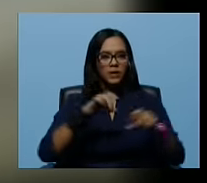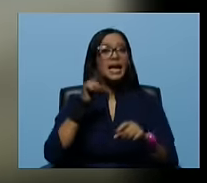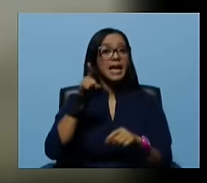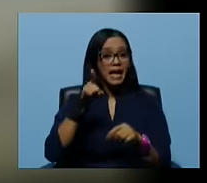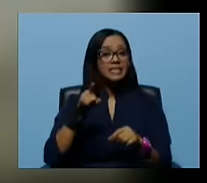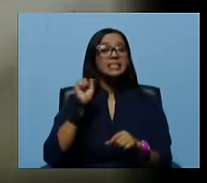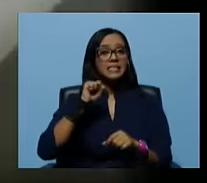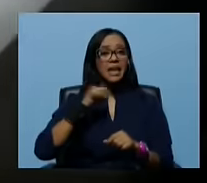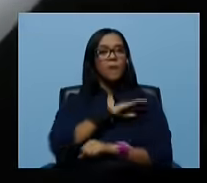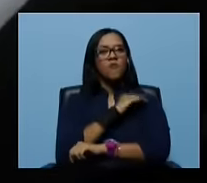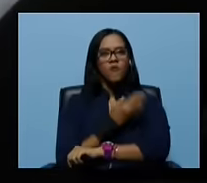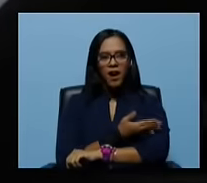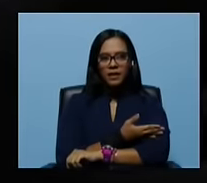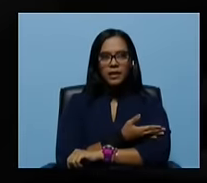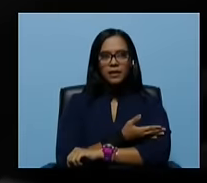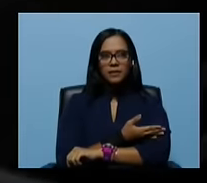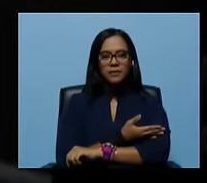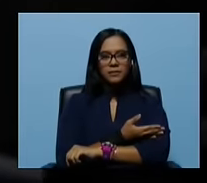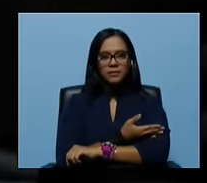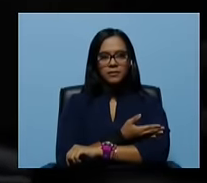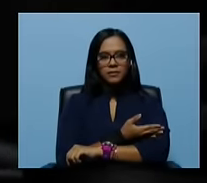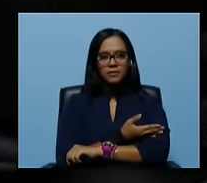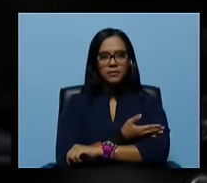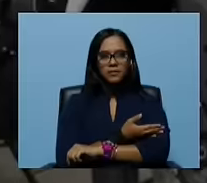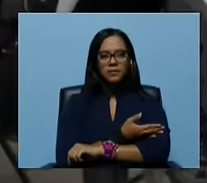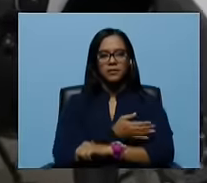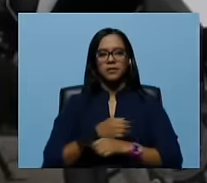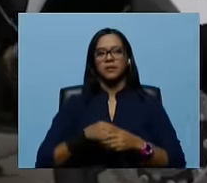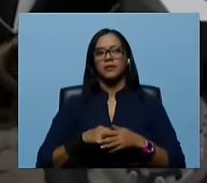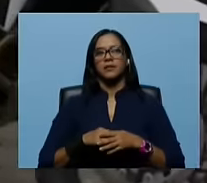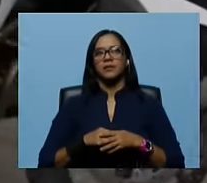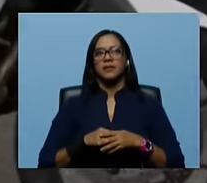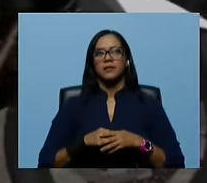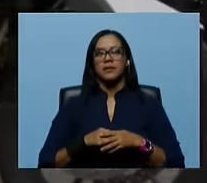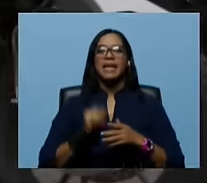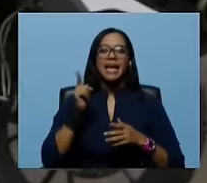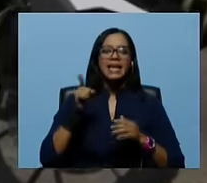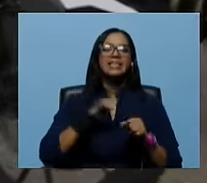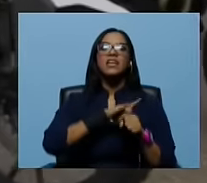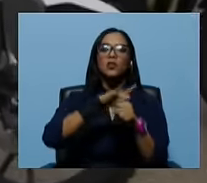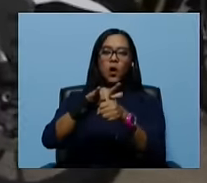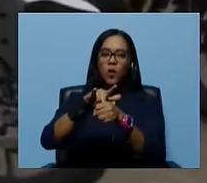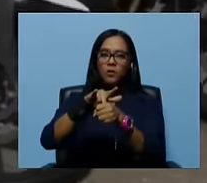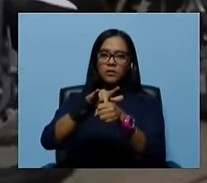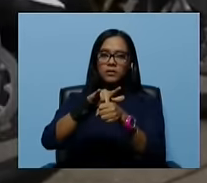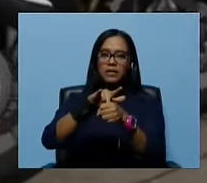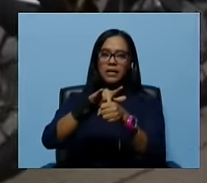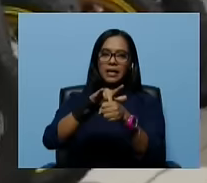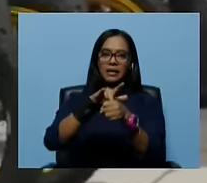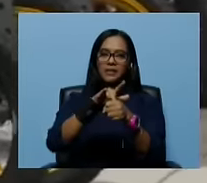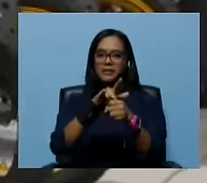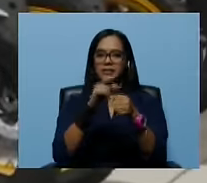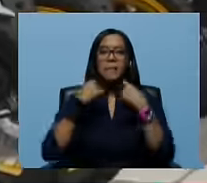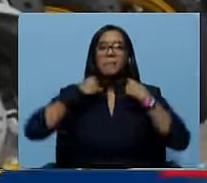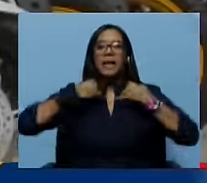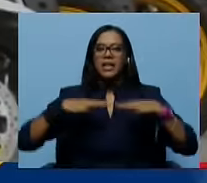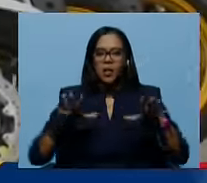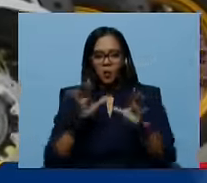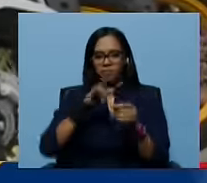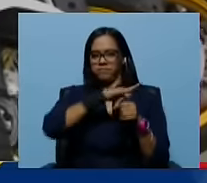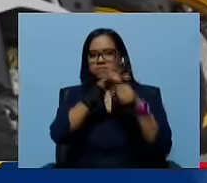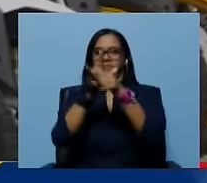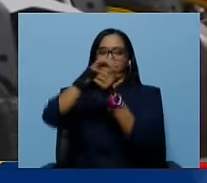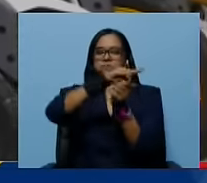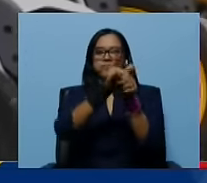muy fuerte. Ese dron se desorientó y